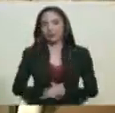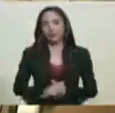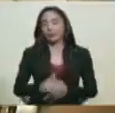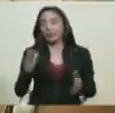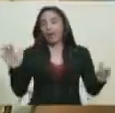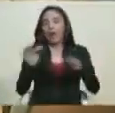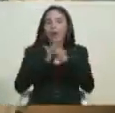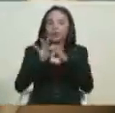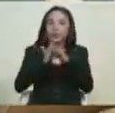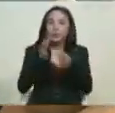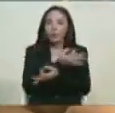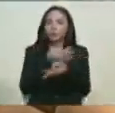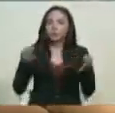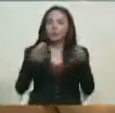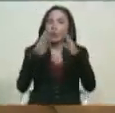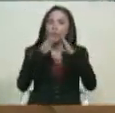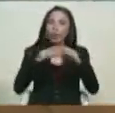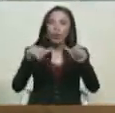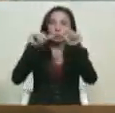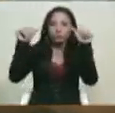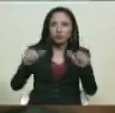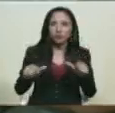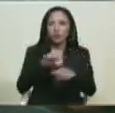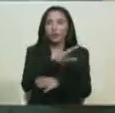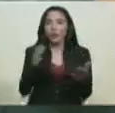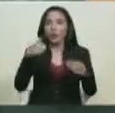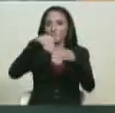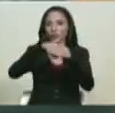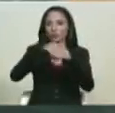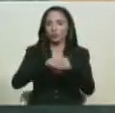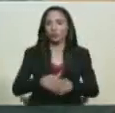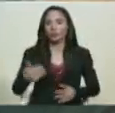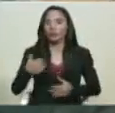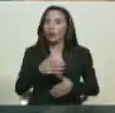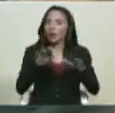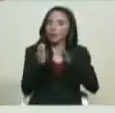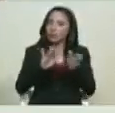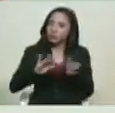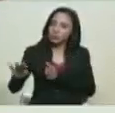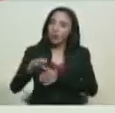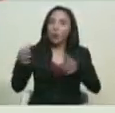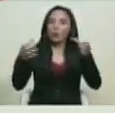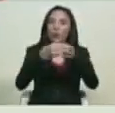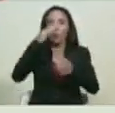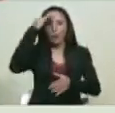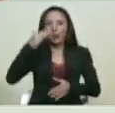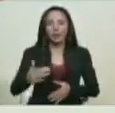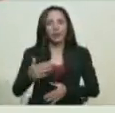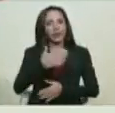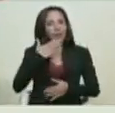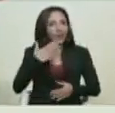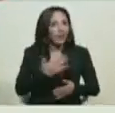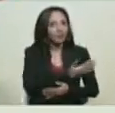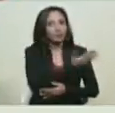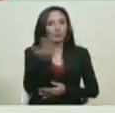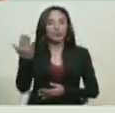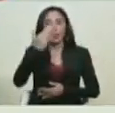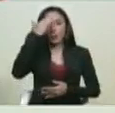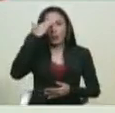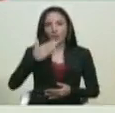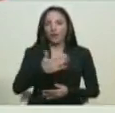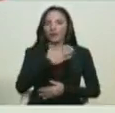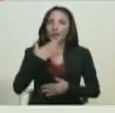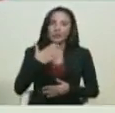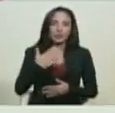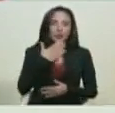mejor funcionamiento de nuestro sistema electoral. A la Fuerza Armada Nacional Bolivariana, muchísimas gracias. Hemos